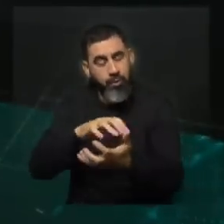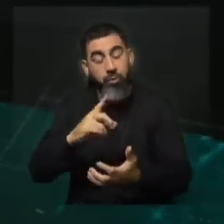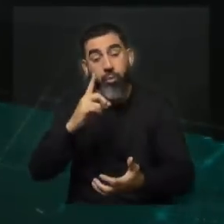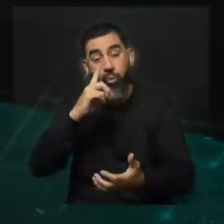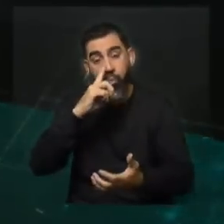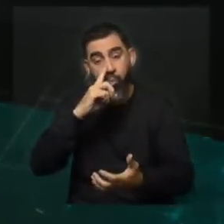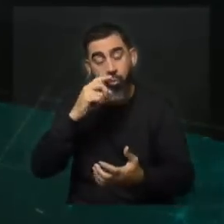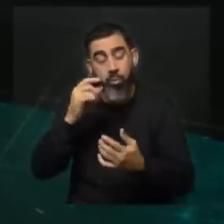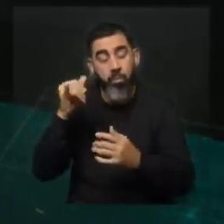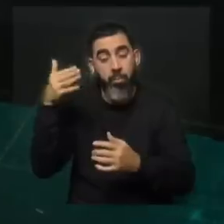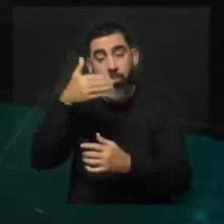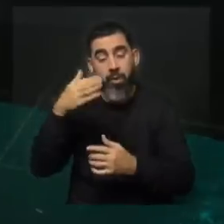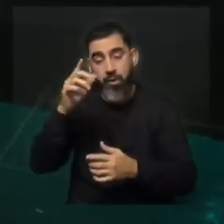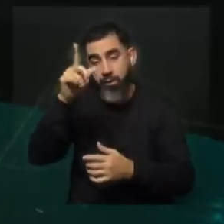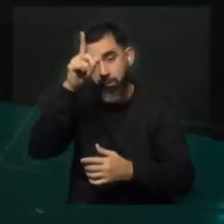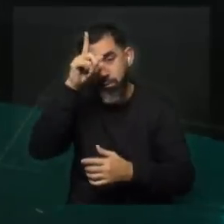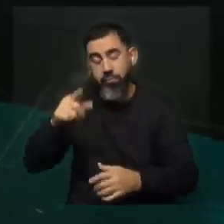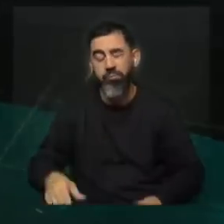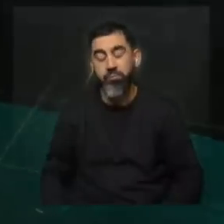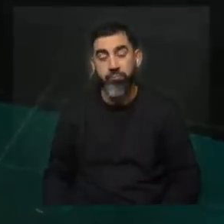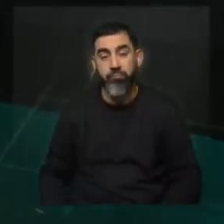en Berlín realmente